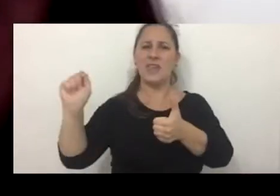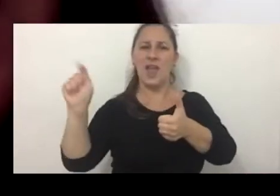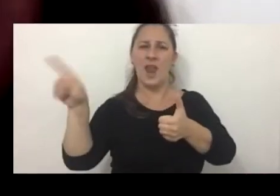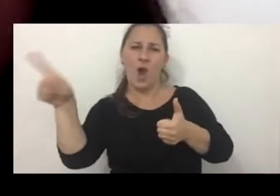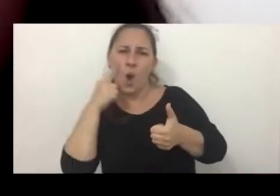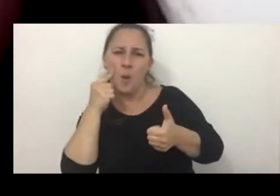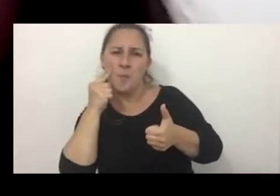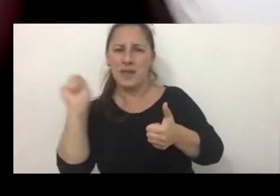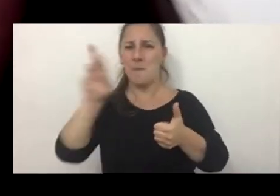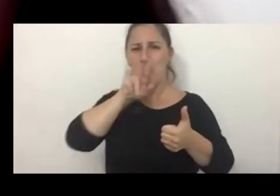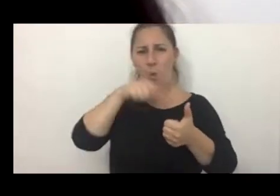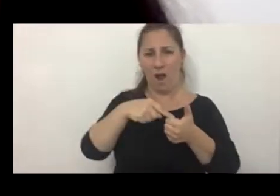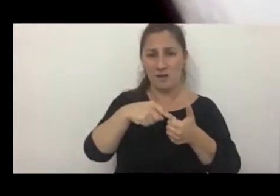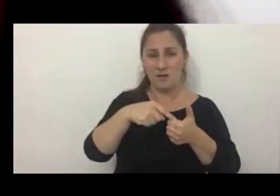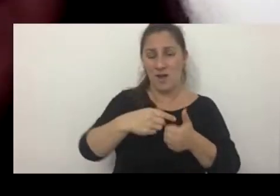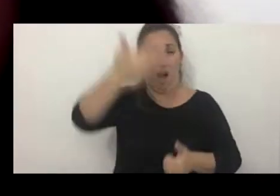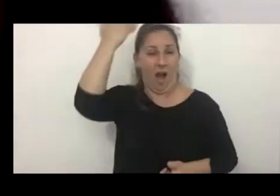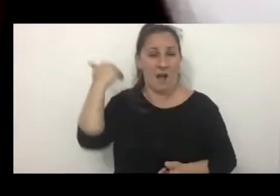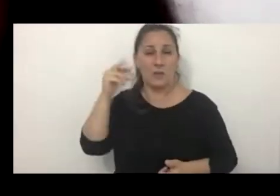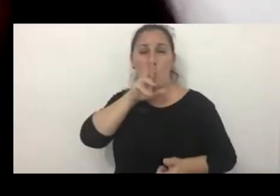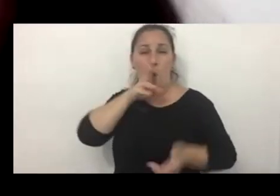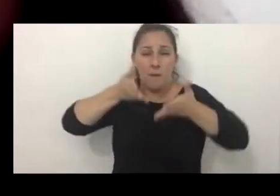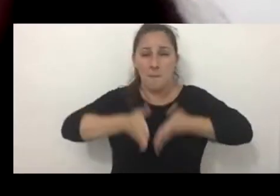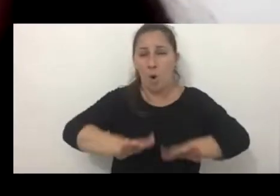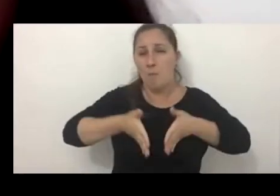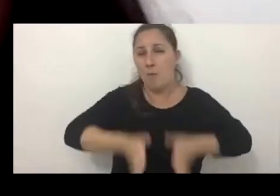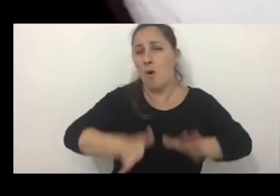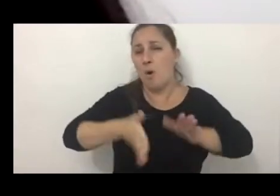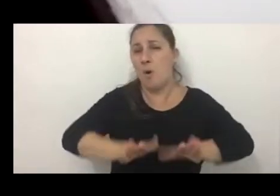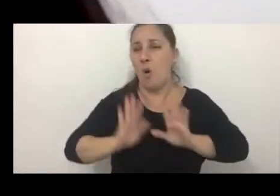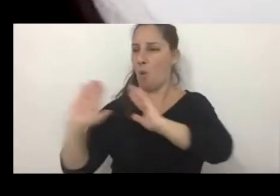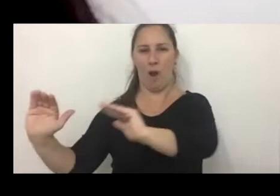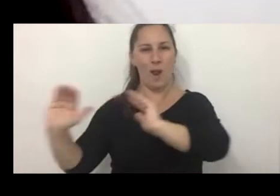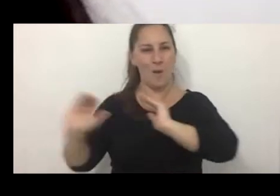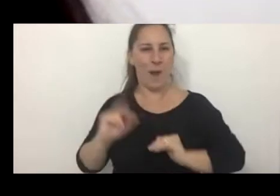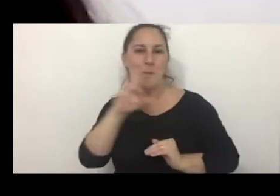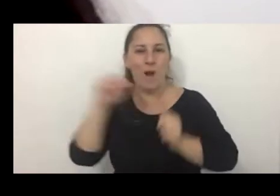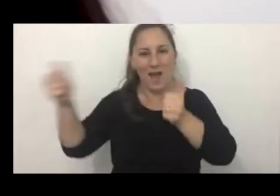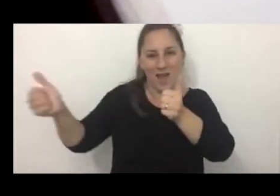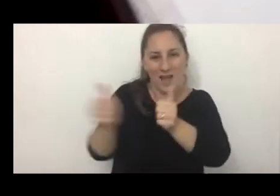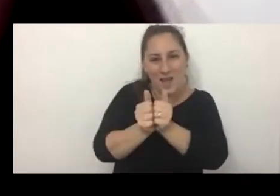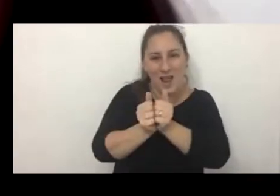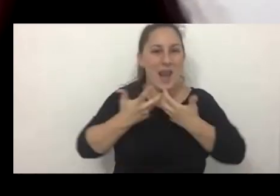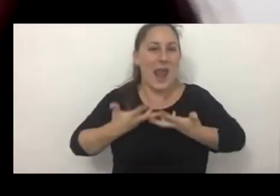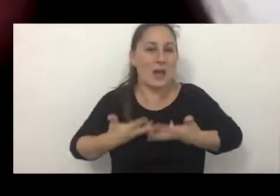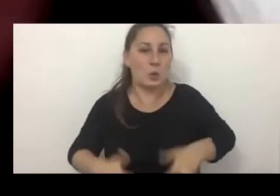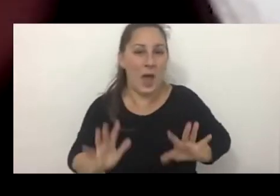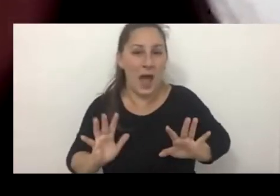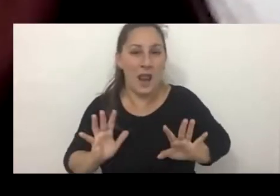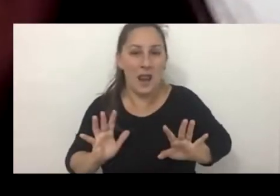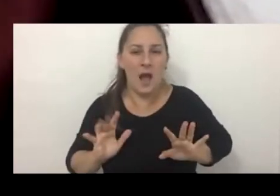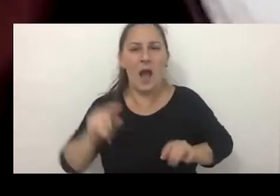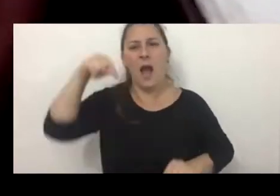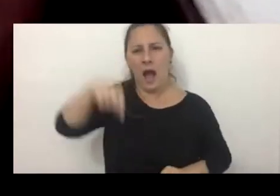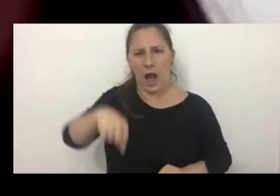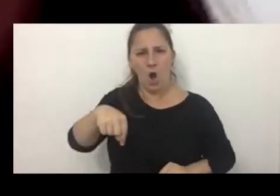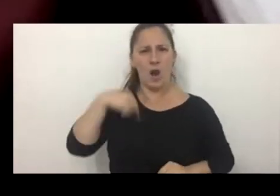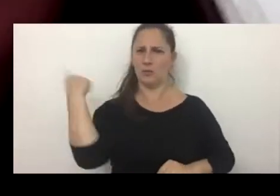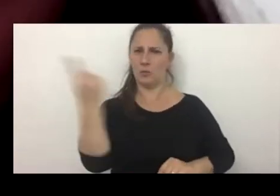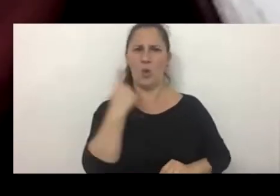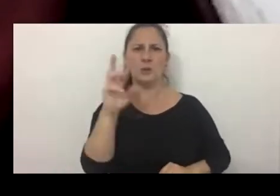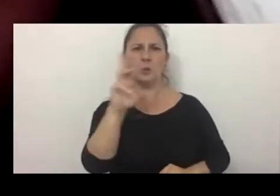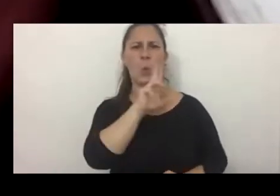un rol donde hay una diferencia de poderes y donde en líneas generales la asistencia es por sobre el cuerpo de la mujer.